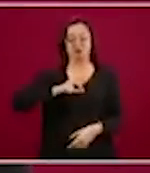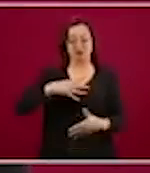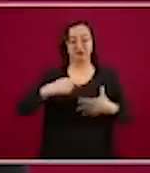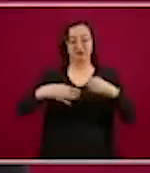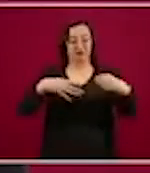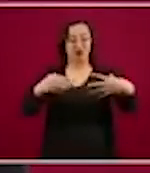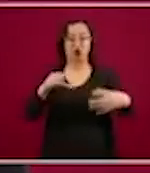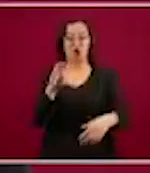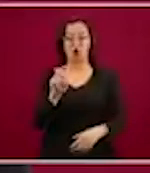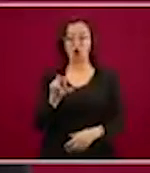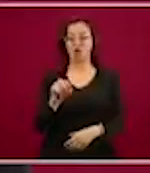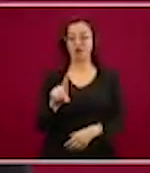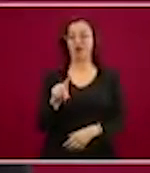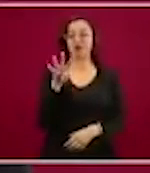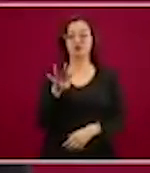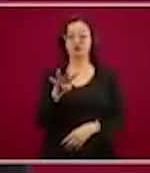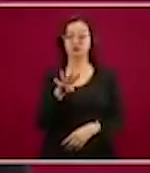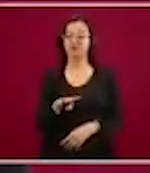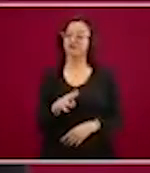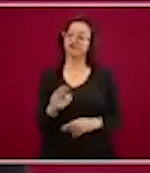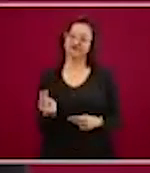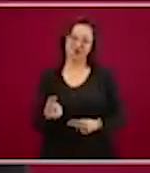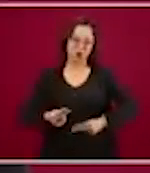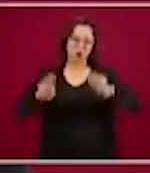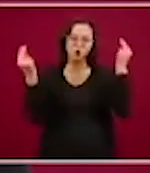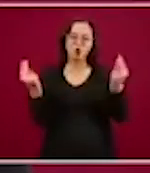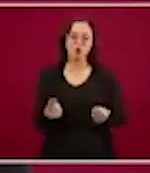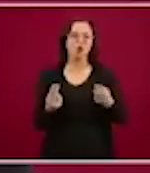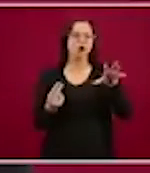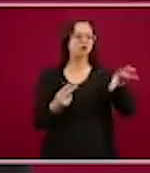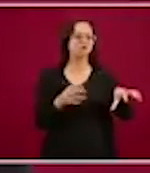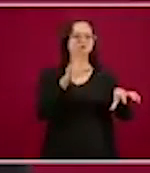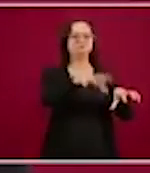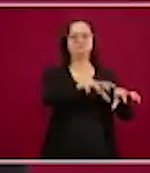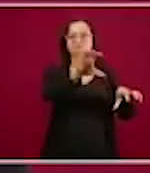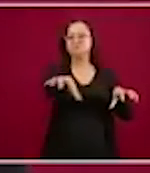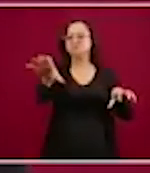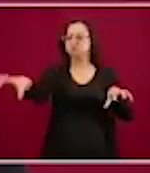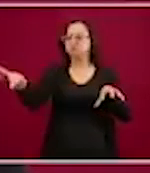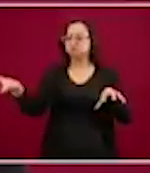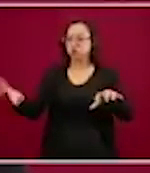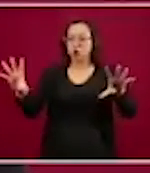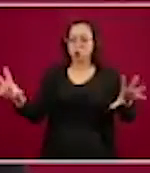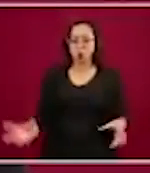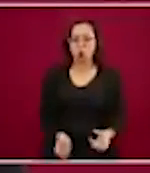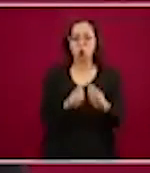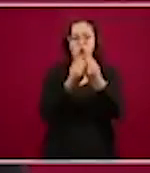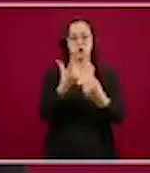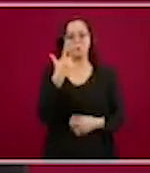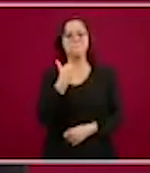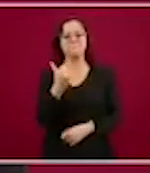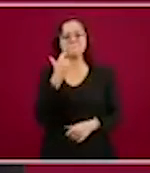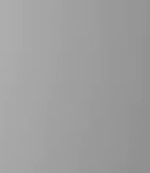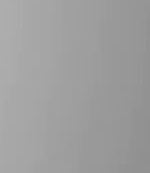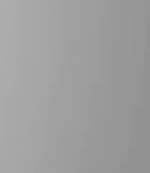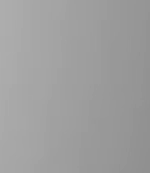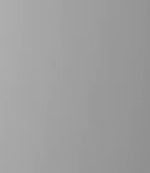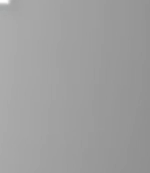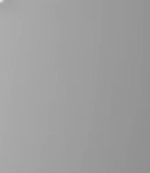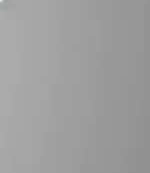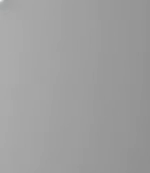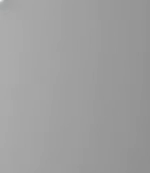hospitales del sector privado en 27 estados del país para la prestación subrogada de servicios médicos y hospitalarios